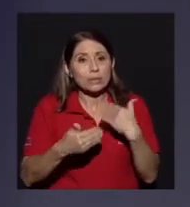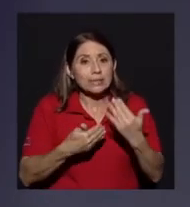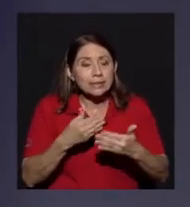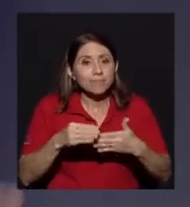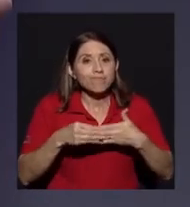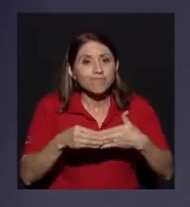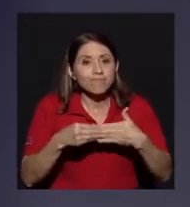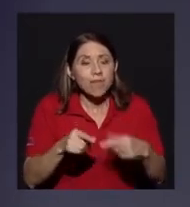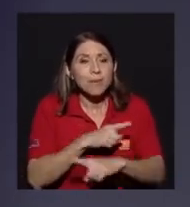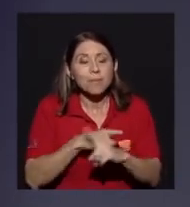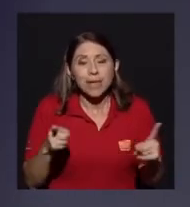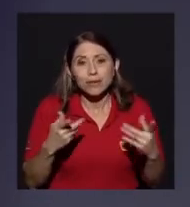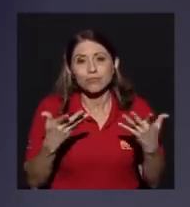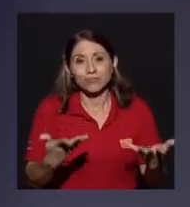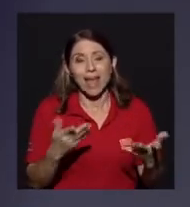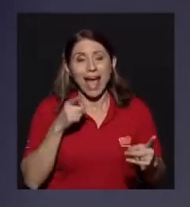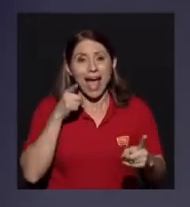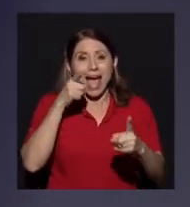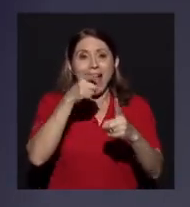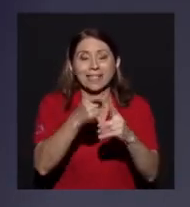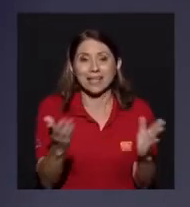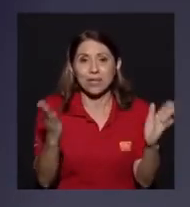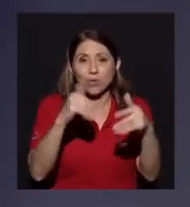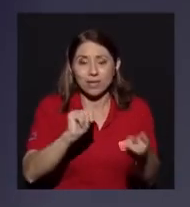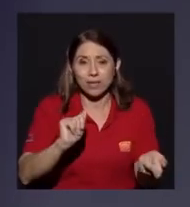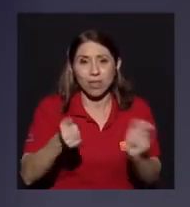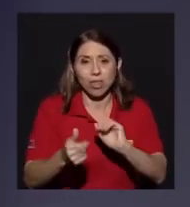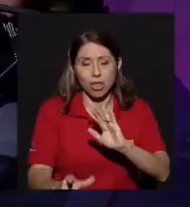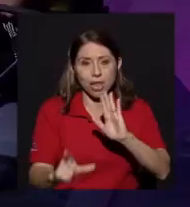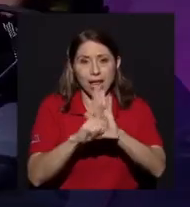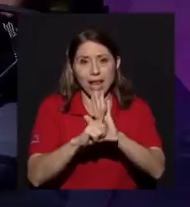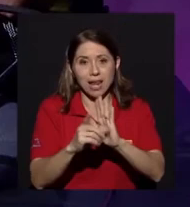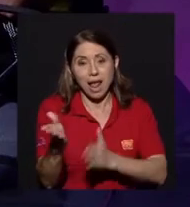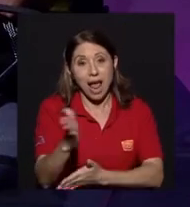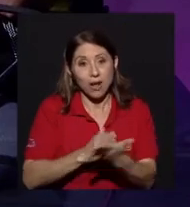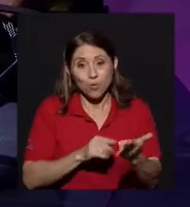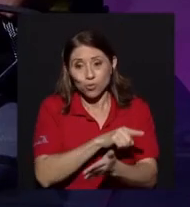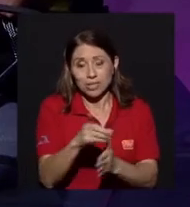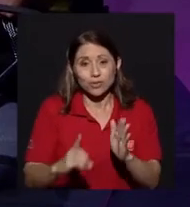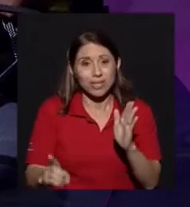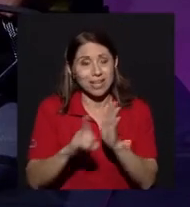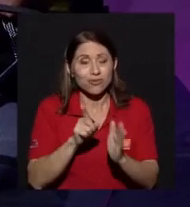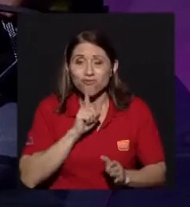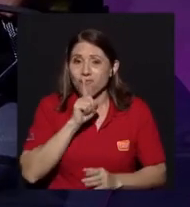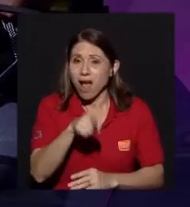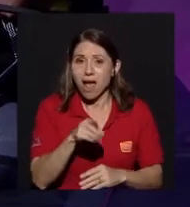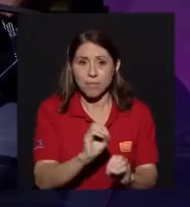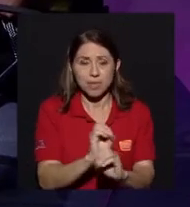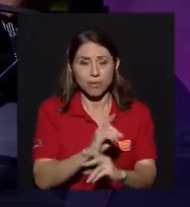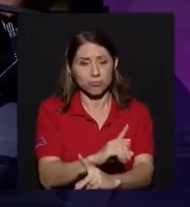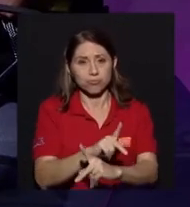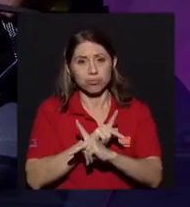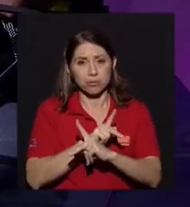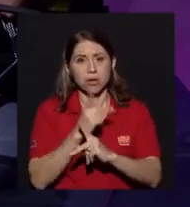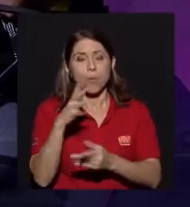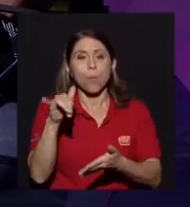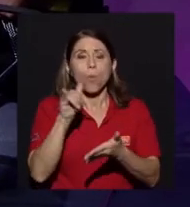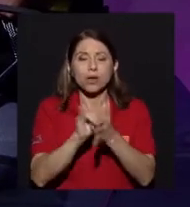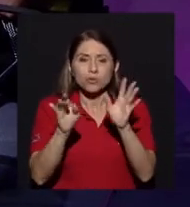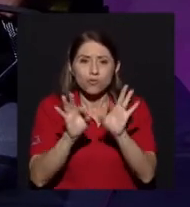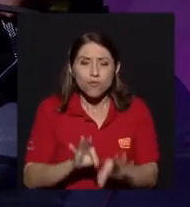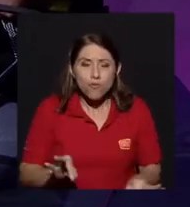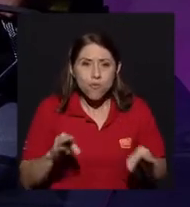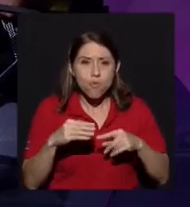vuelve claro que hasta que no tengamos una transformación legal algunos de estos derechos no van a estar realmente protegidos y por eso es fundamental